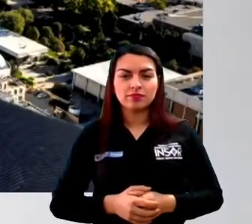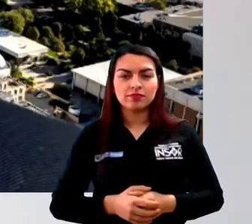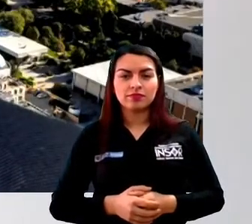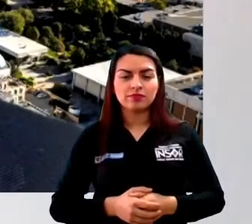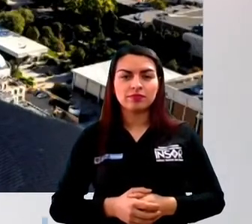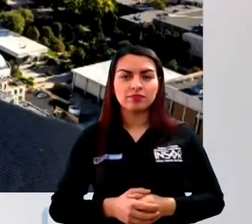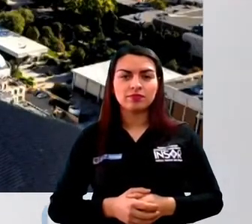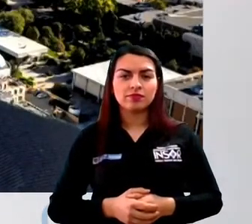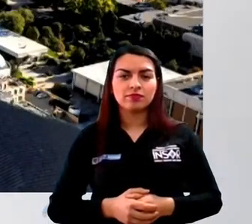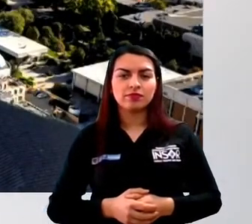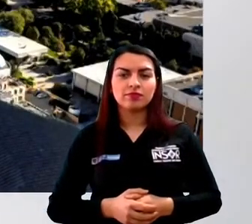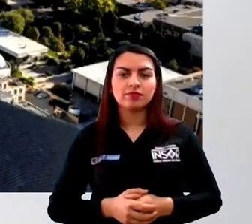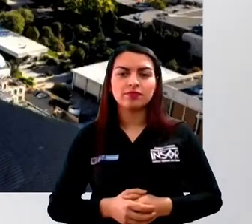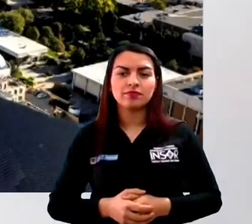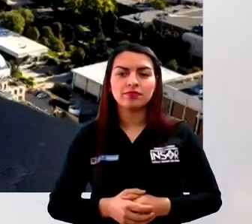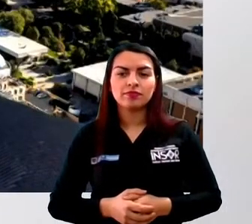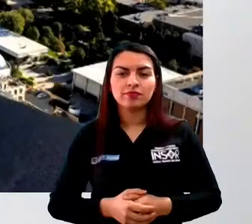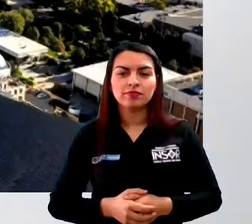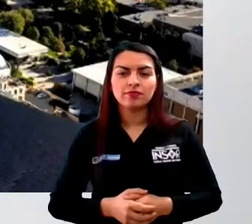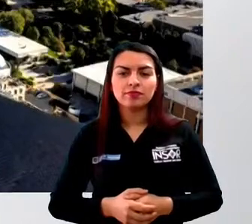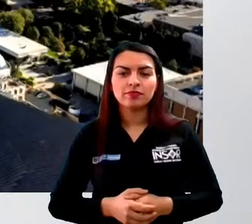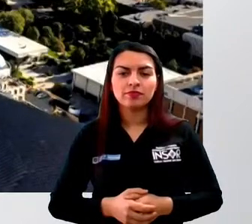estoy pensando sobre las escuelas